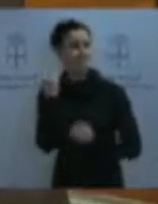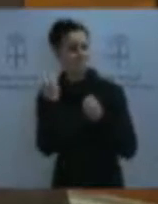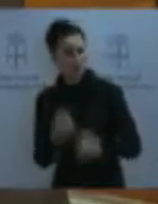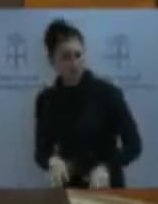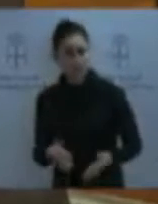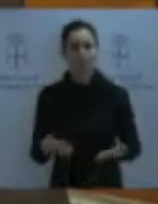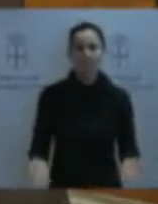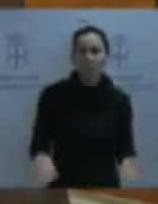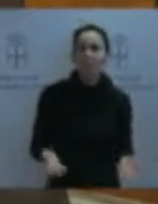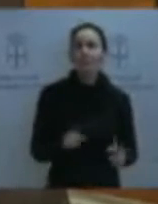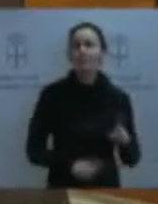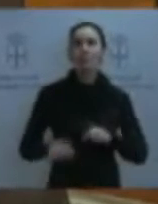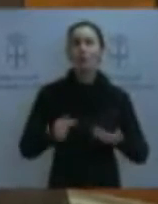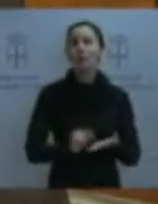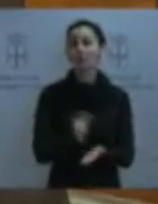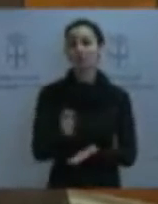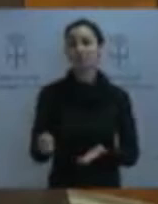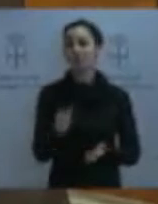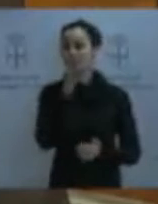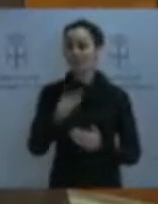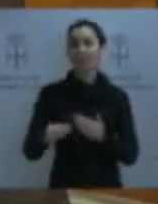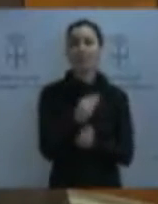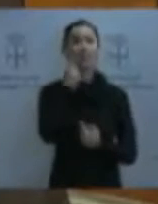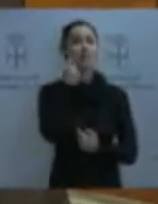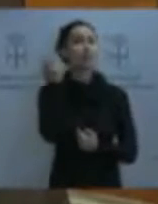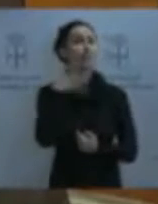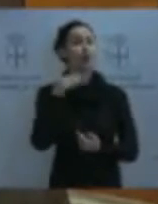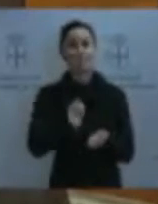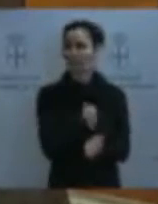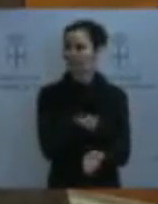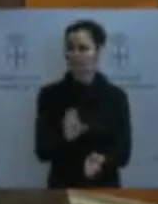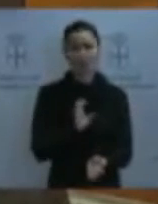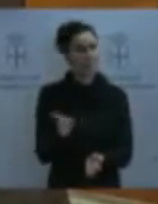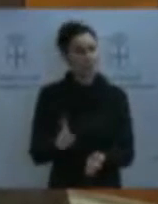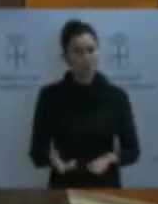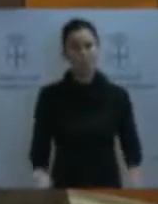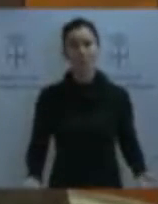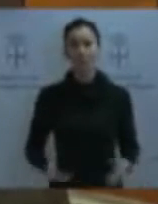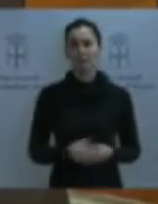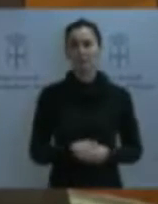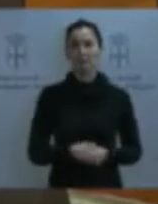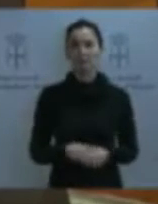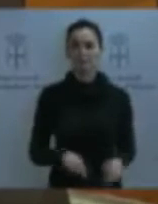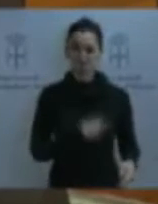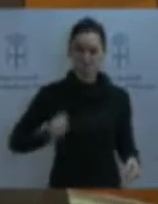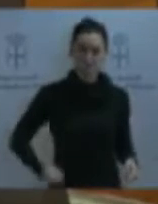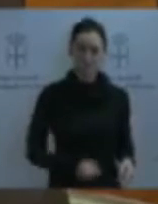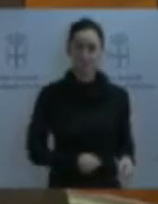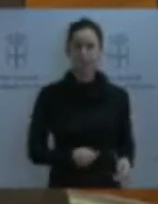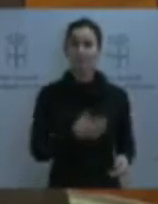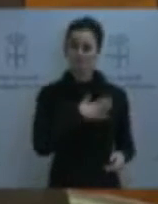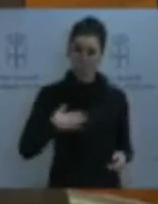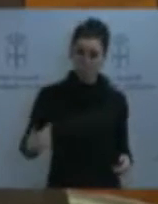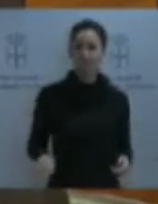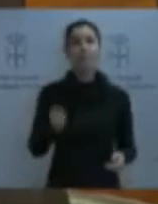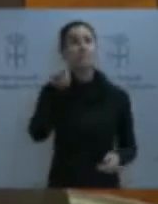de financiación bancaria. Ante esta situación, desde Podemos queremos conocer la gestión del Gobierno asturiano y, en particular,